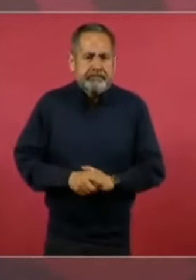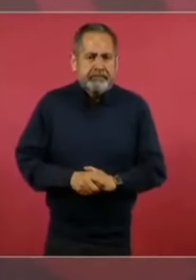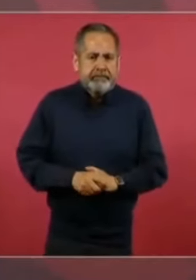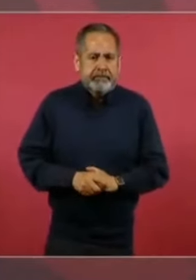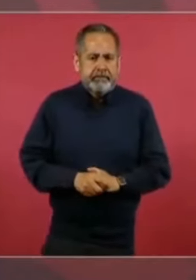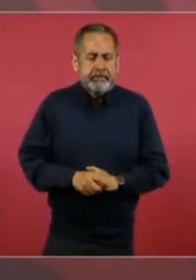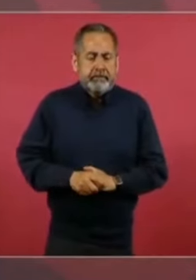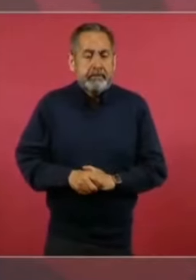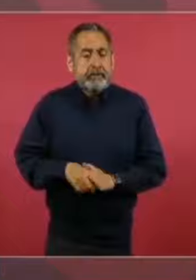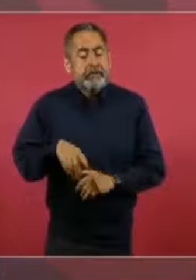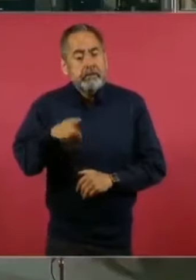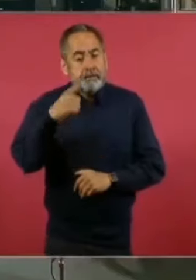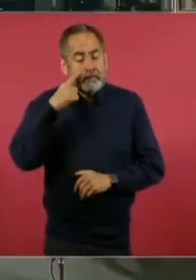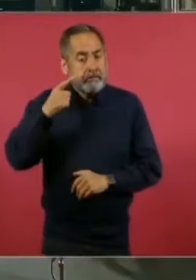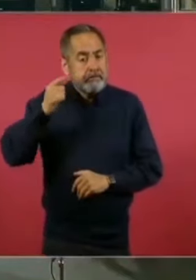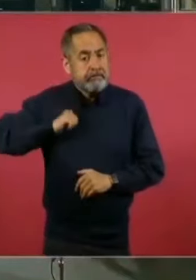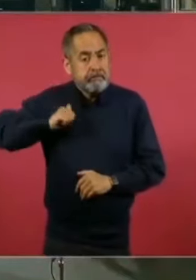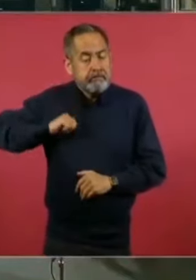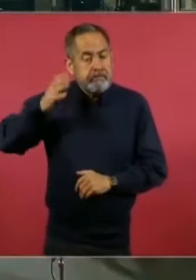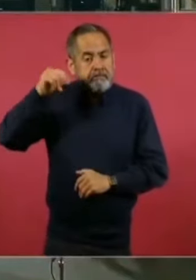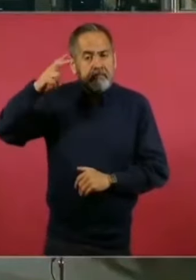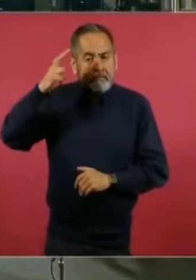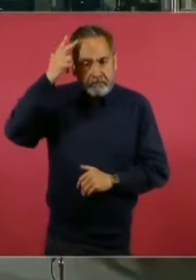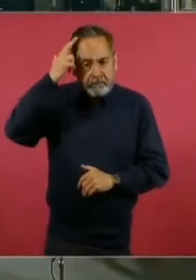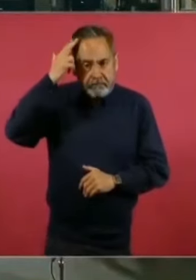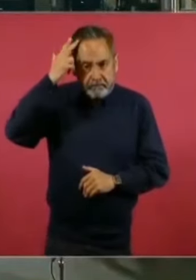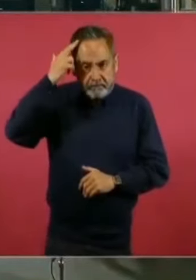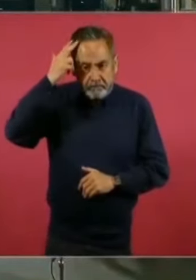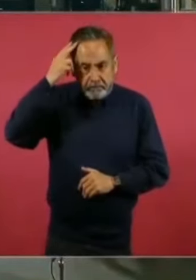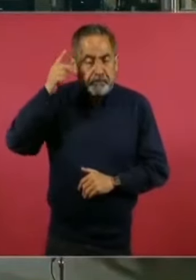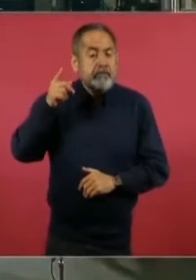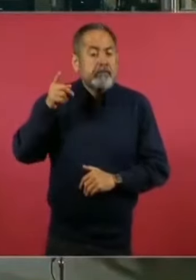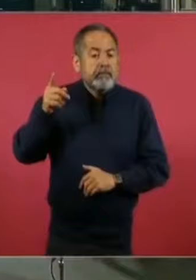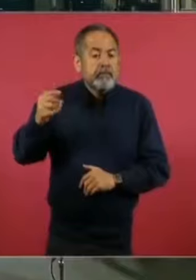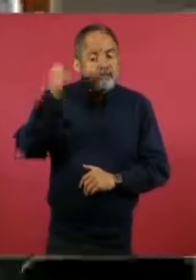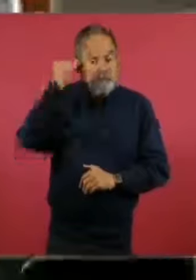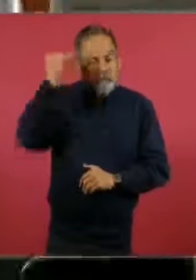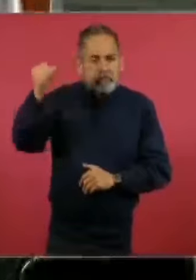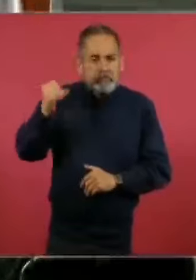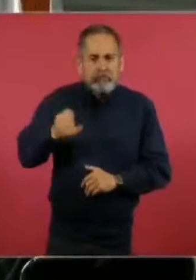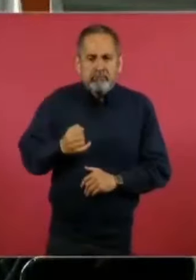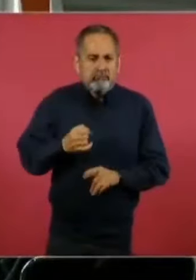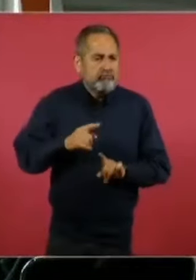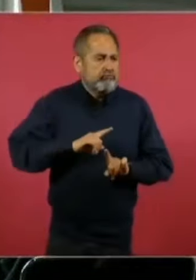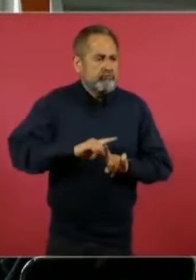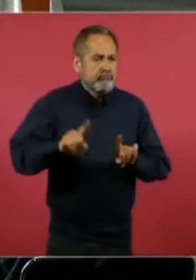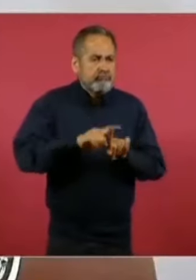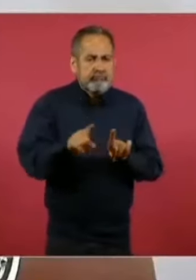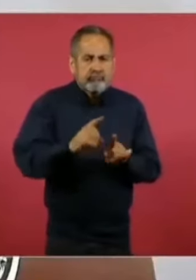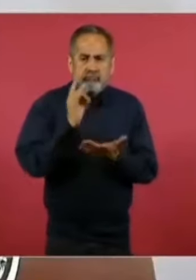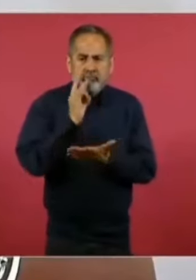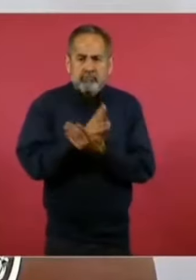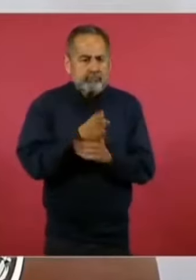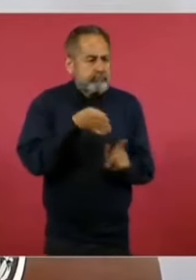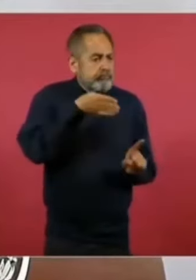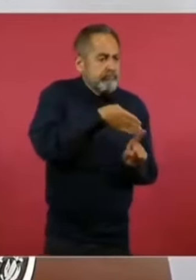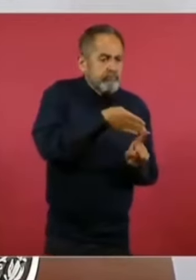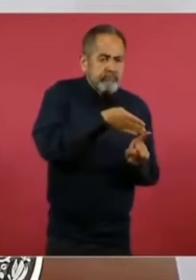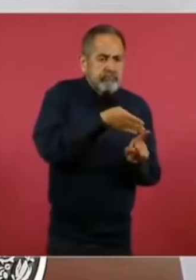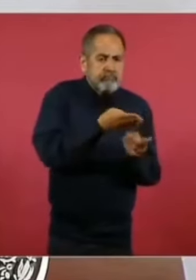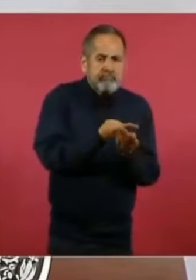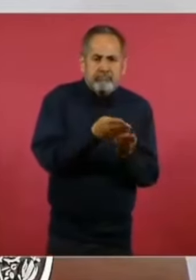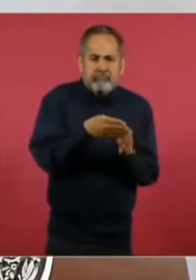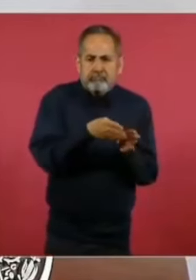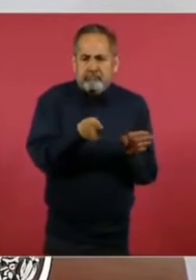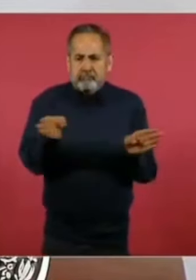Con Porfirio Díaz se definió una política de diversificación en las relaciones económicas